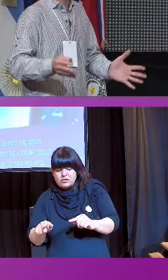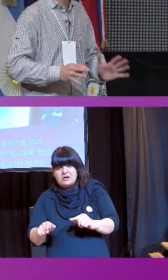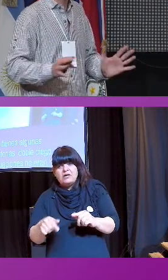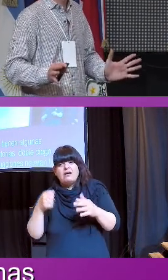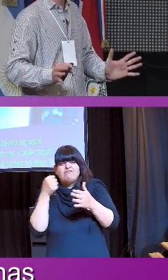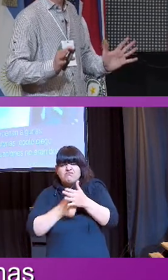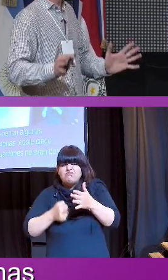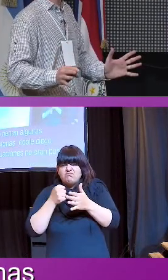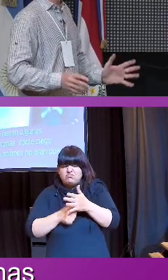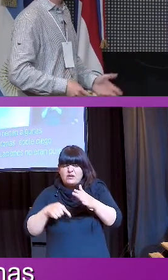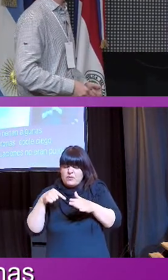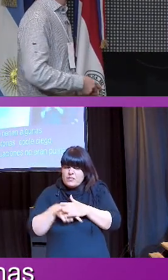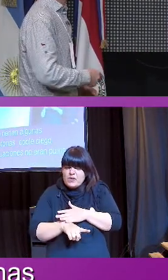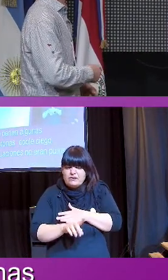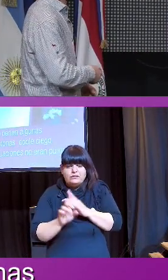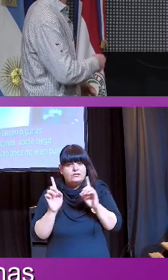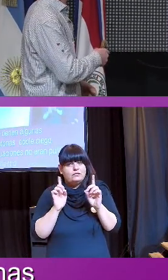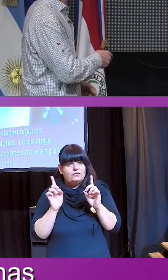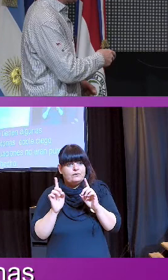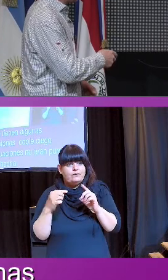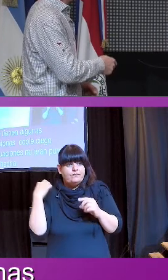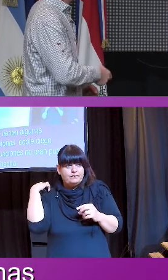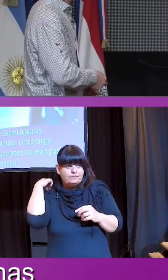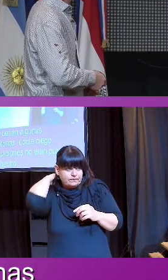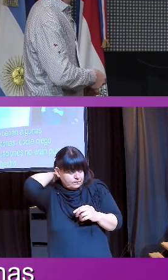riguroso metodológicamente, ¿sí? Muy bien hecho.